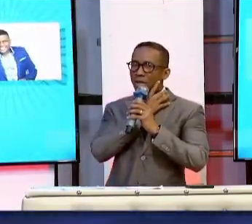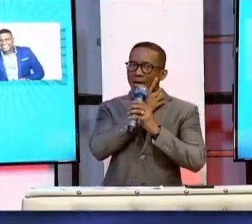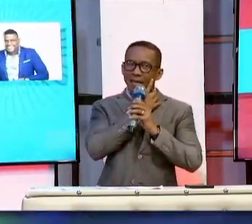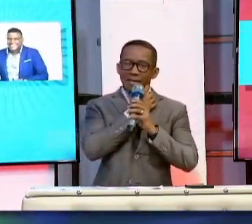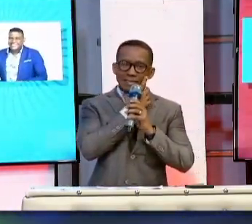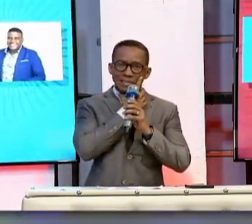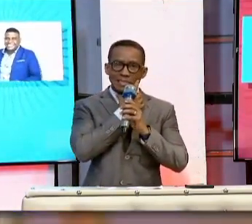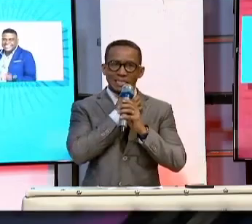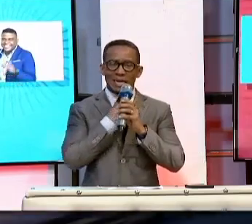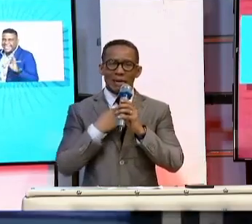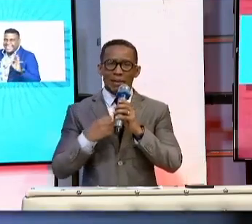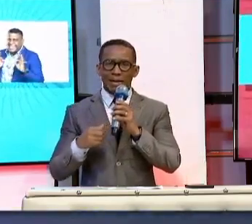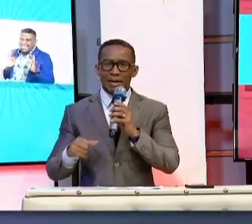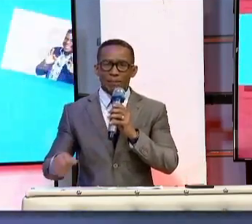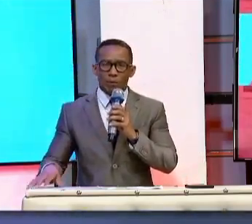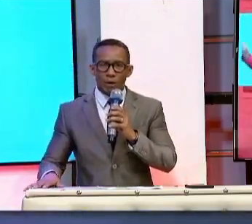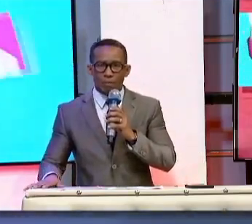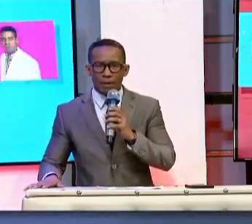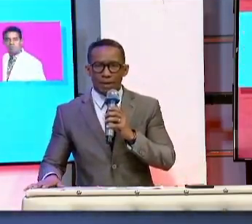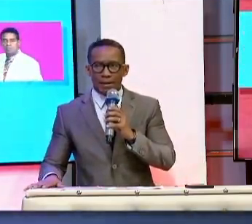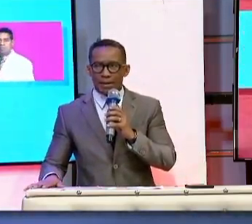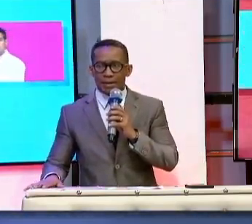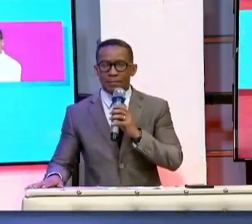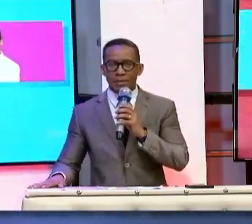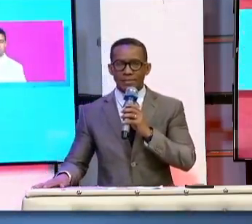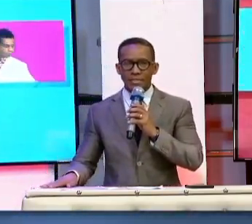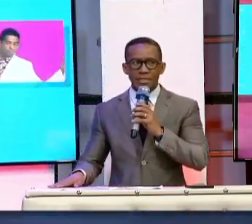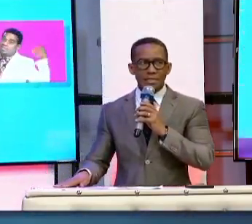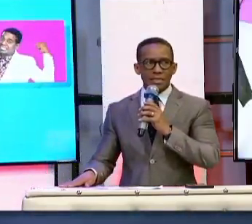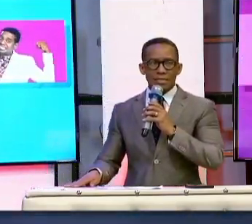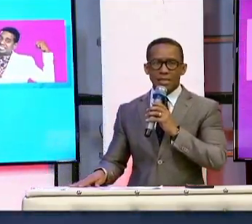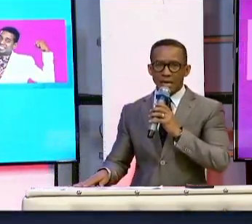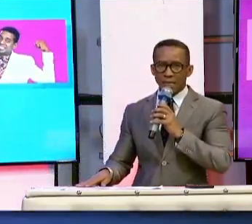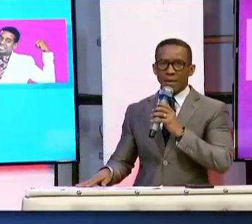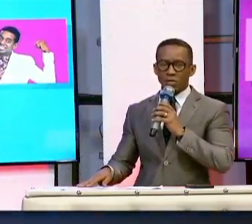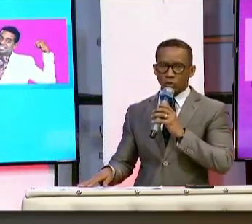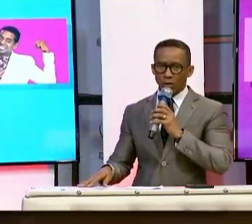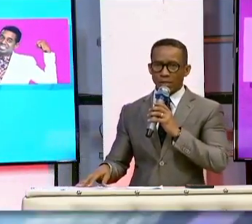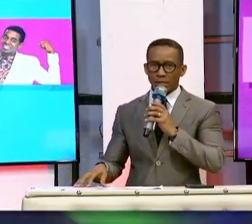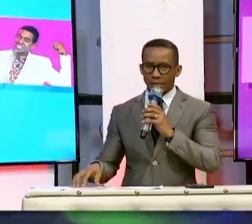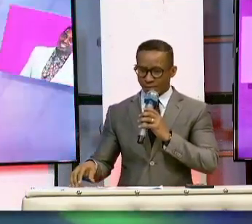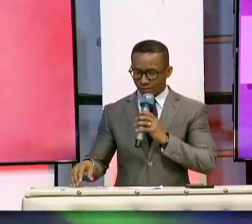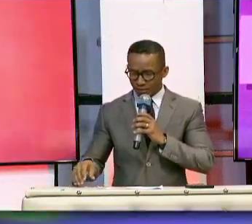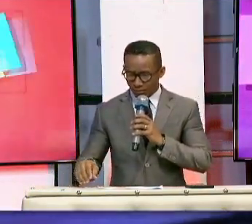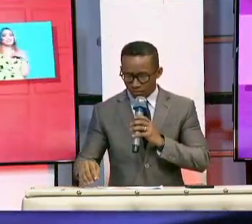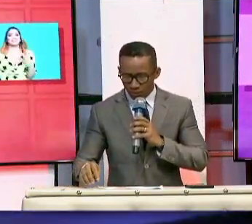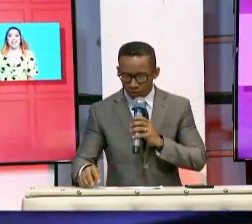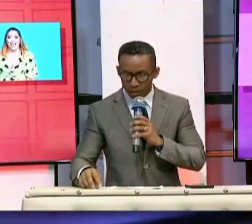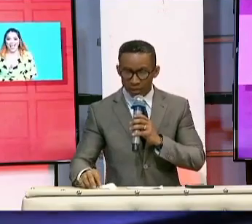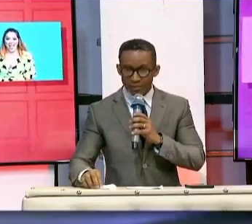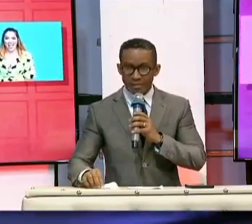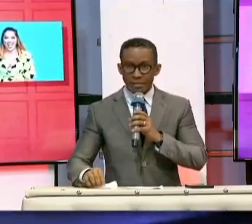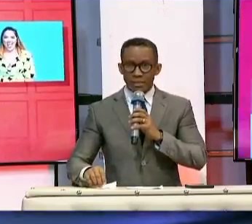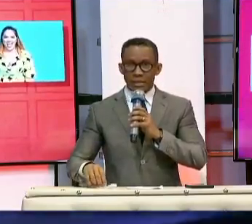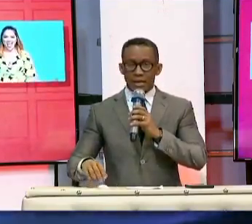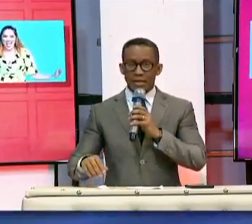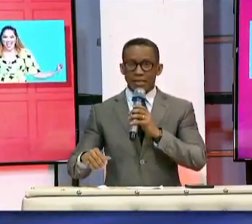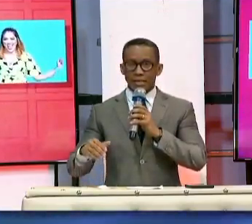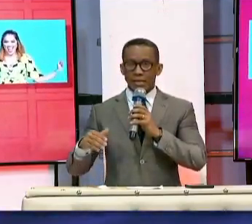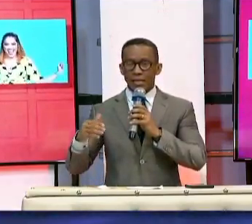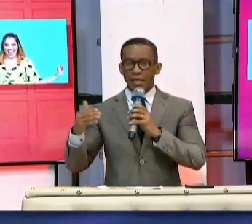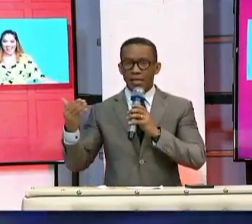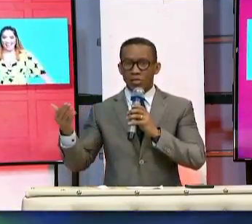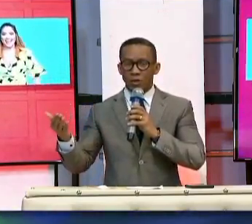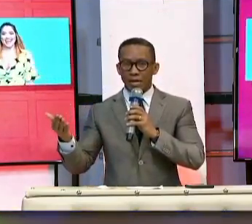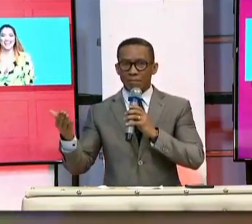más votadas de La Vega por el PRM tiene mala suerte. Ajá. Porque